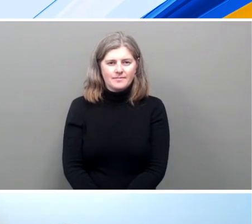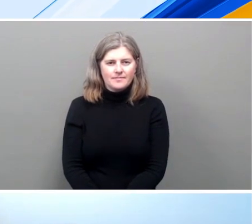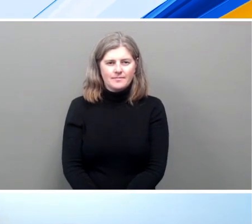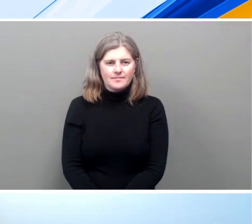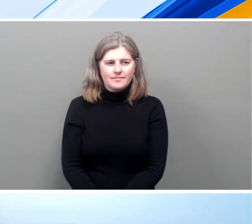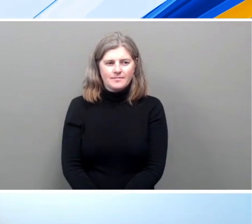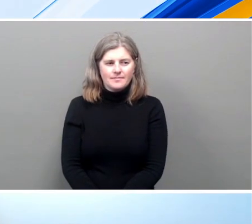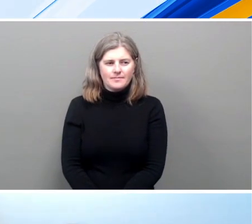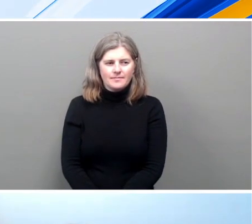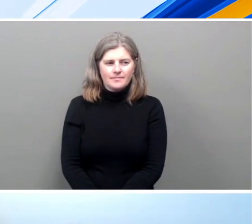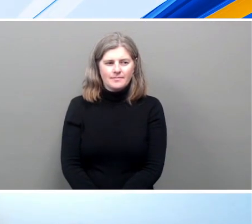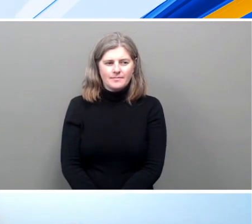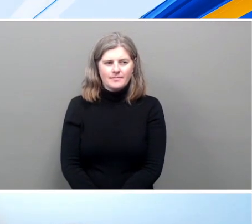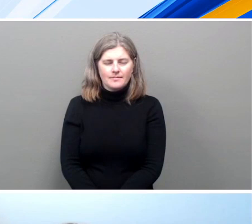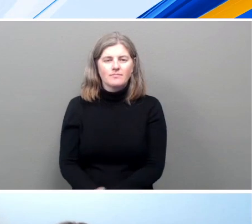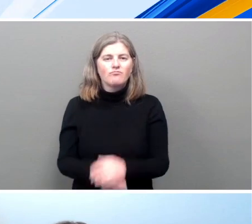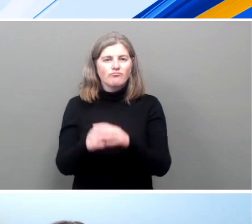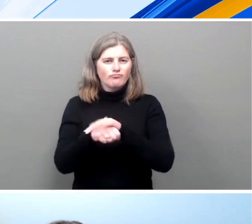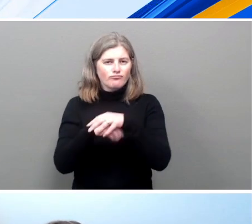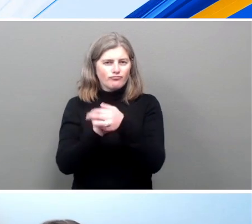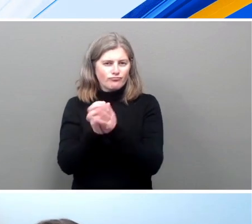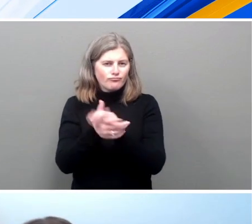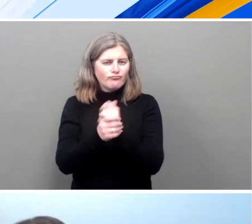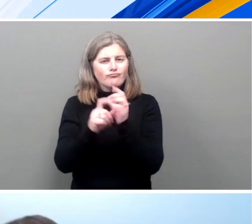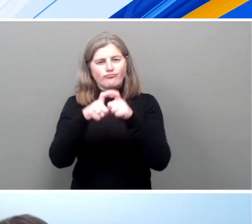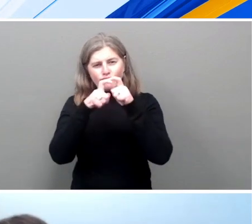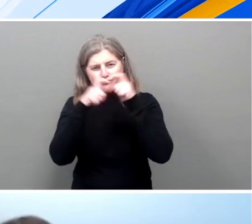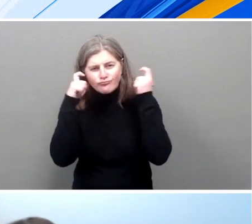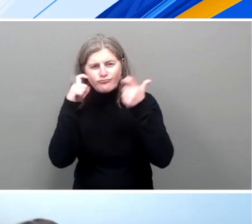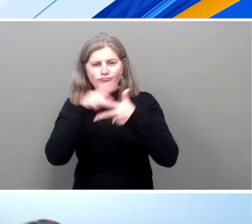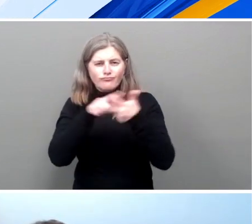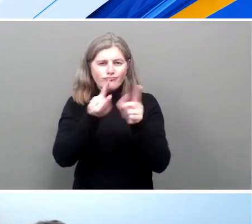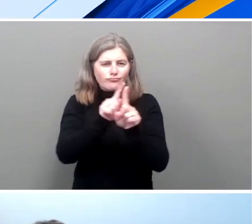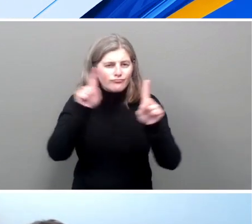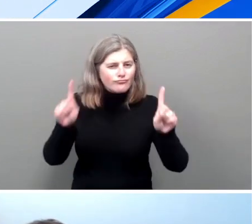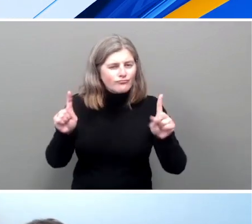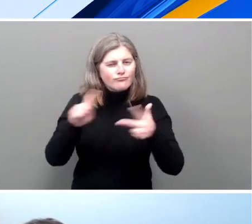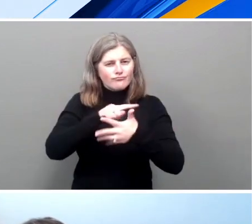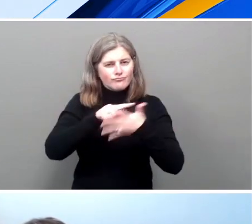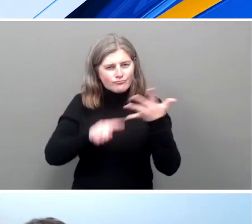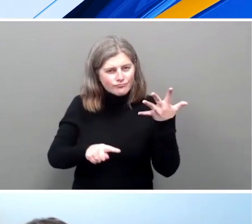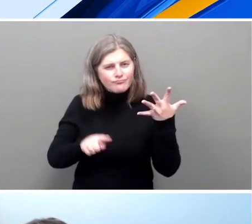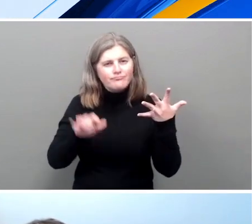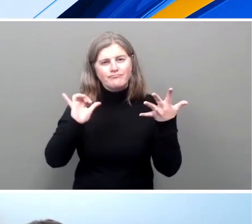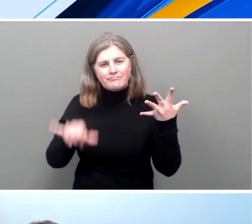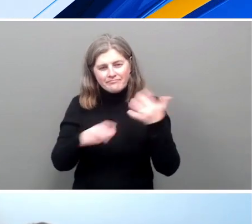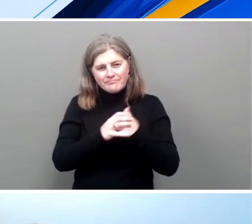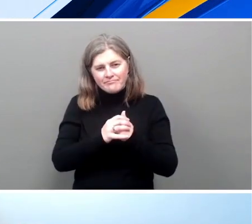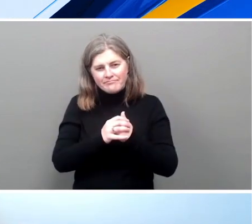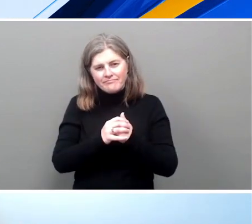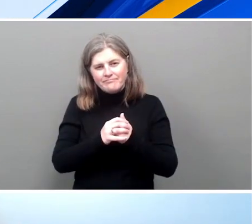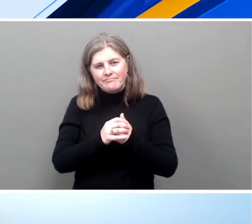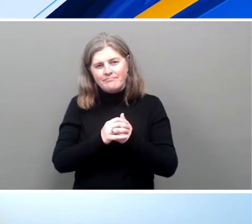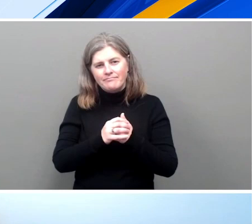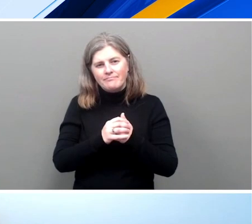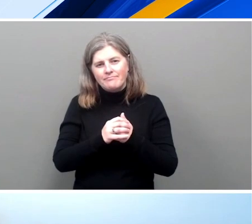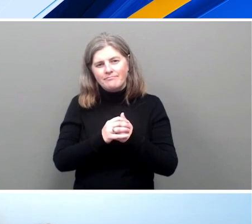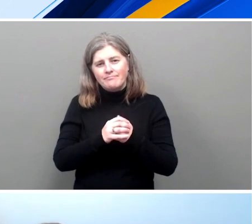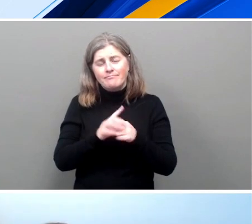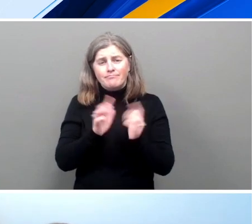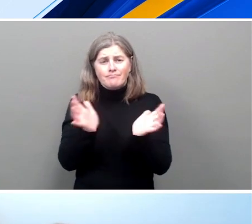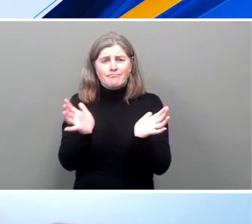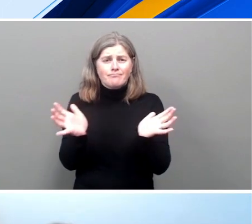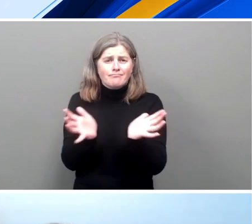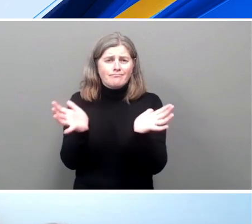regularmente, evita los grandes grupos, ¿verdad? Practica la distancia social y hágase la prueba si